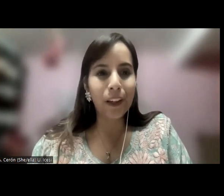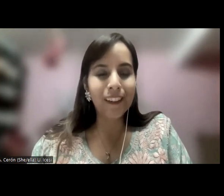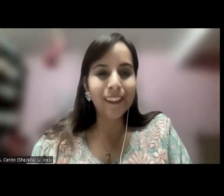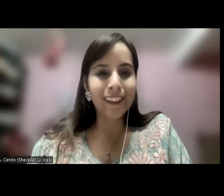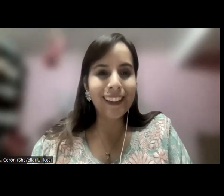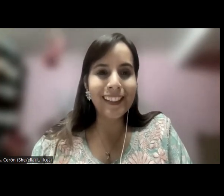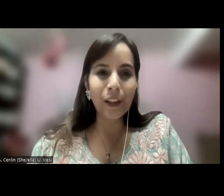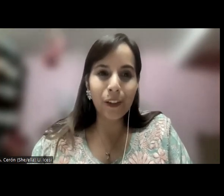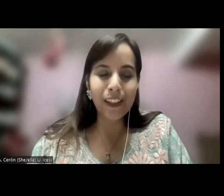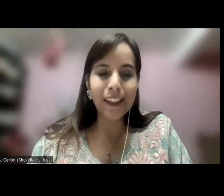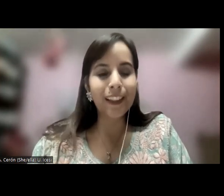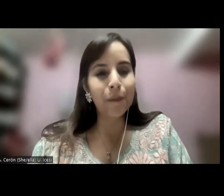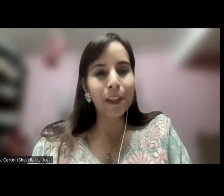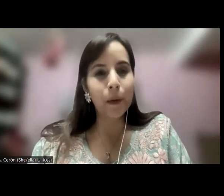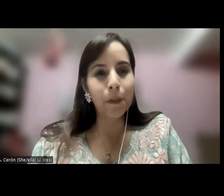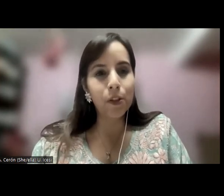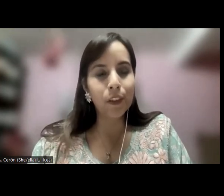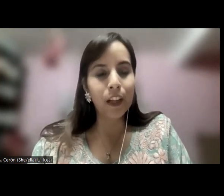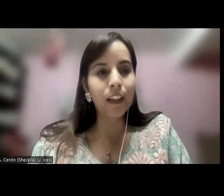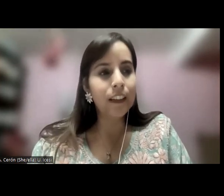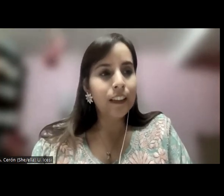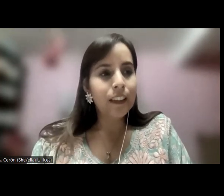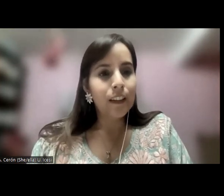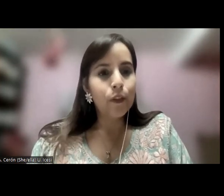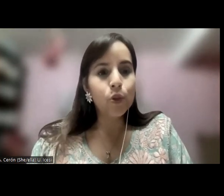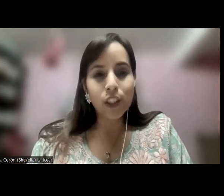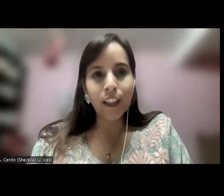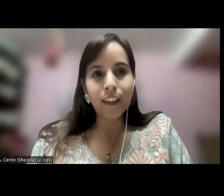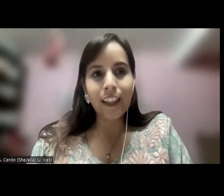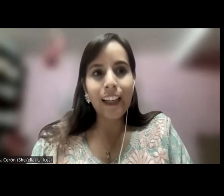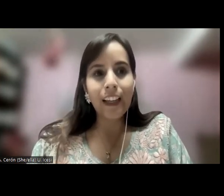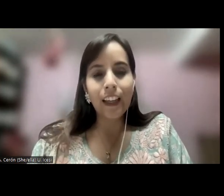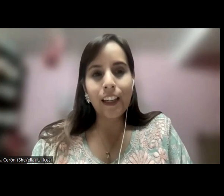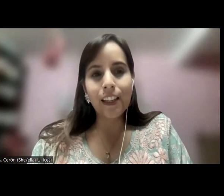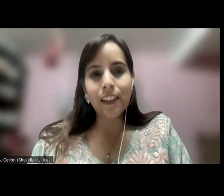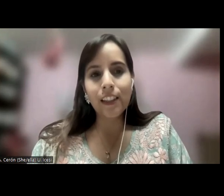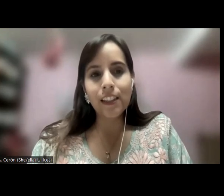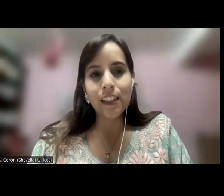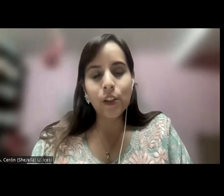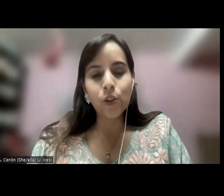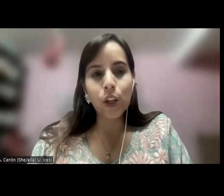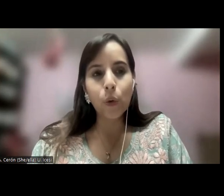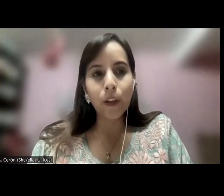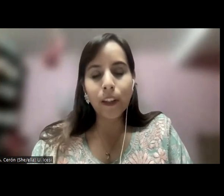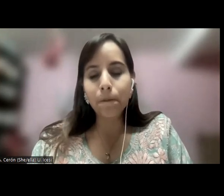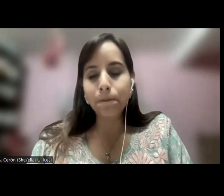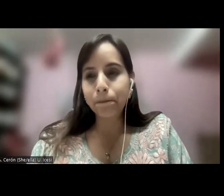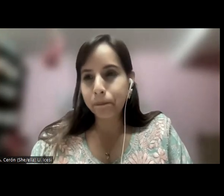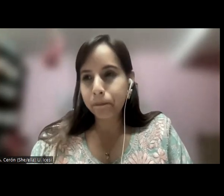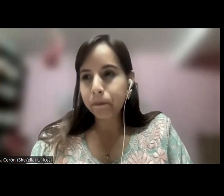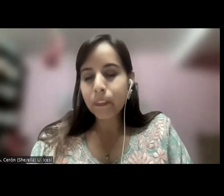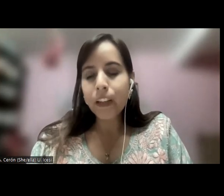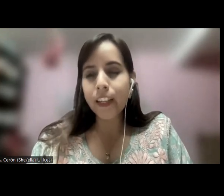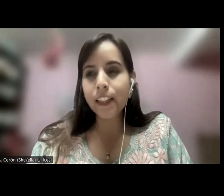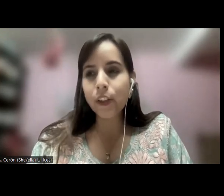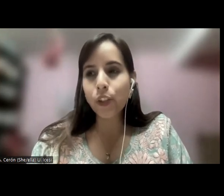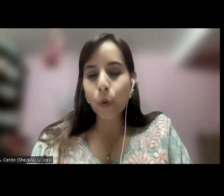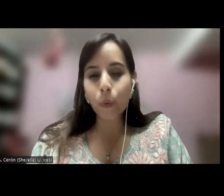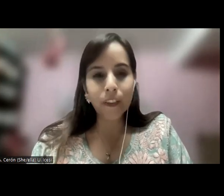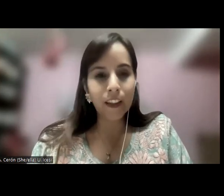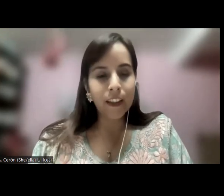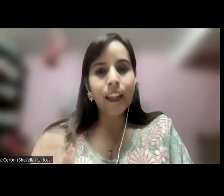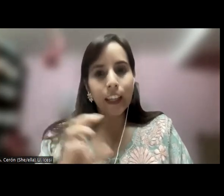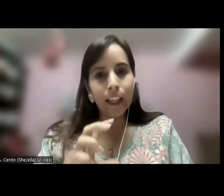lectura les tengo que decir de manera personal frustrante leer la sentencia 150 de